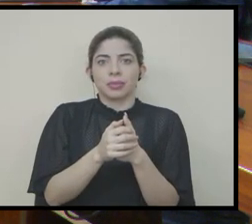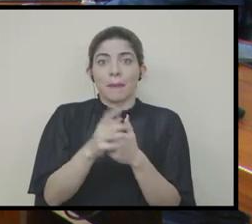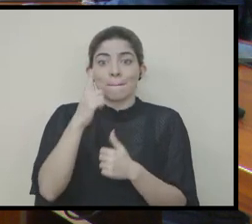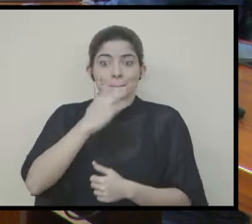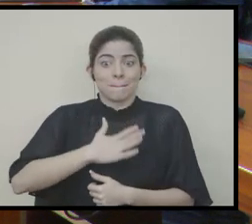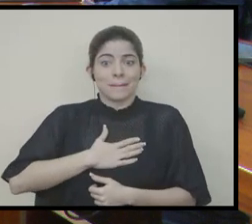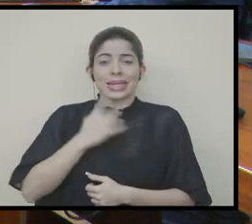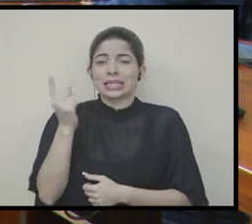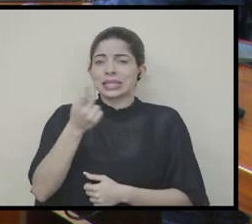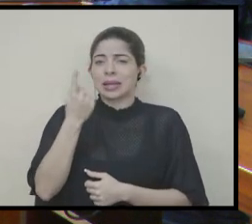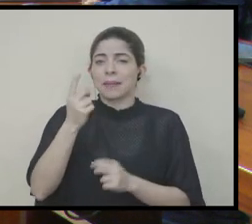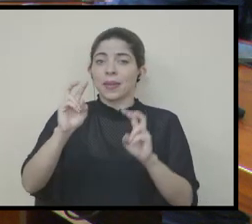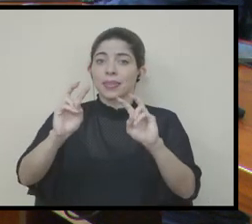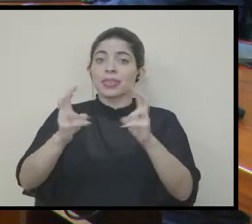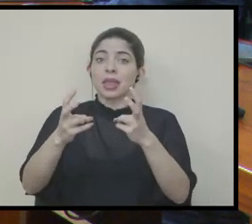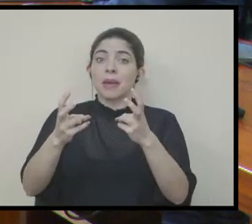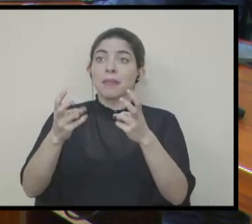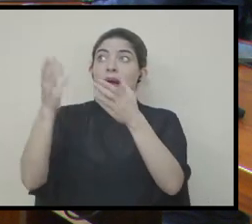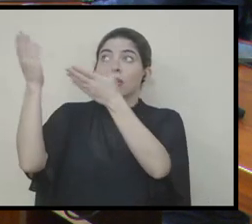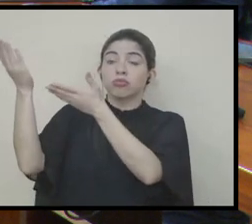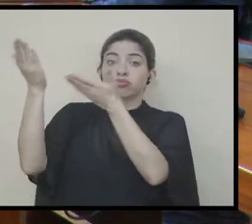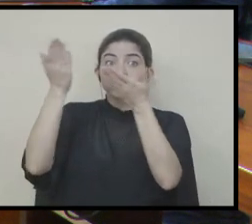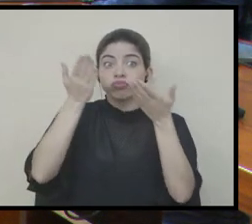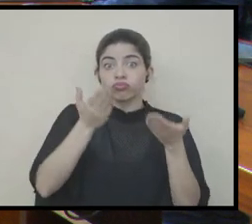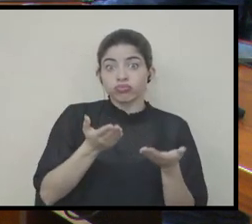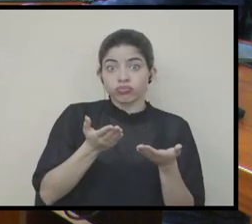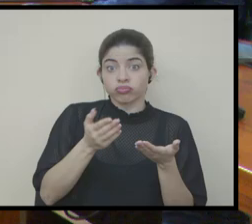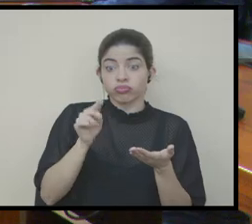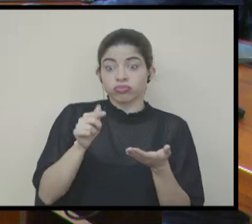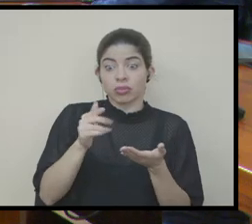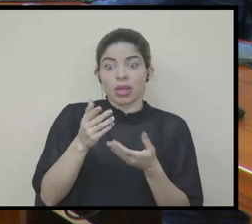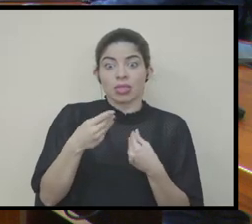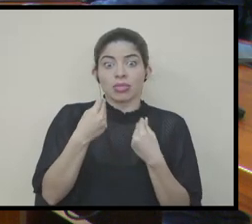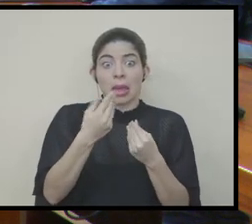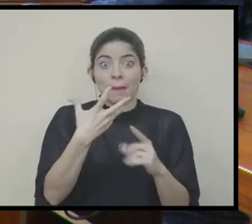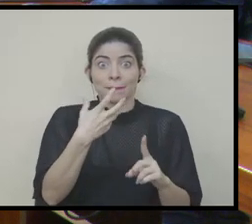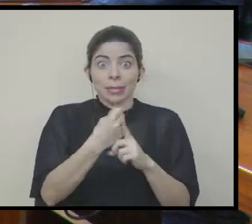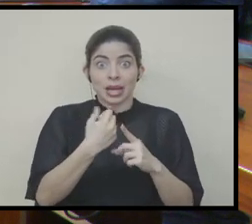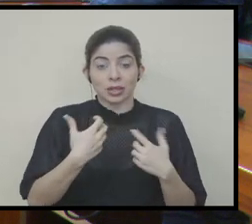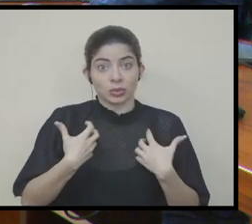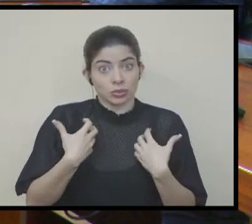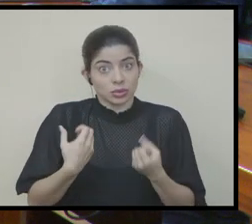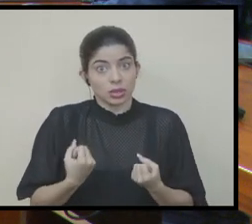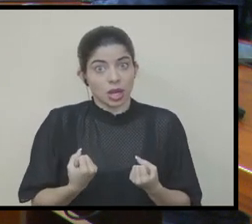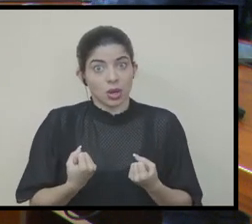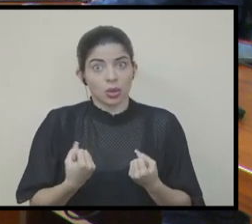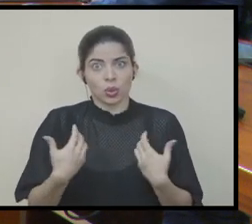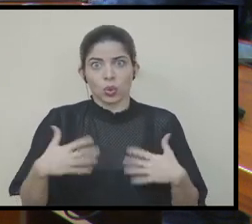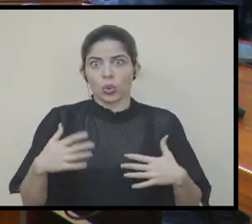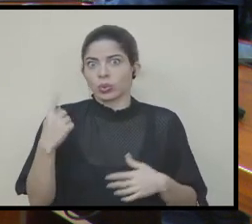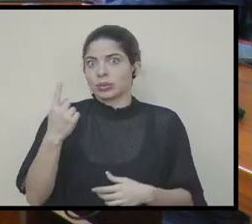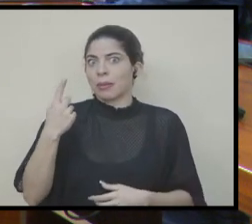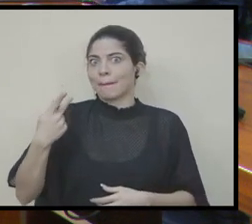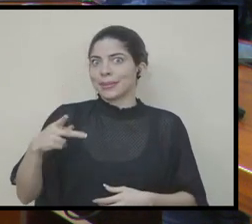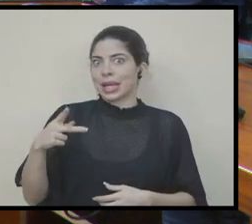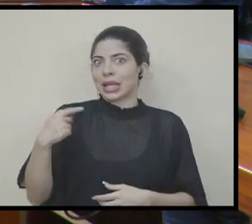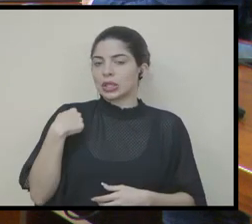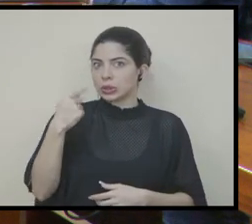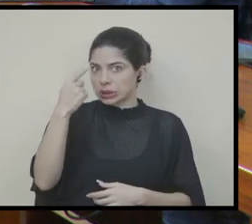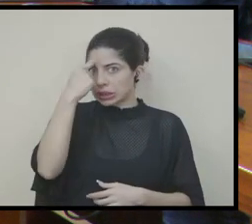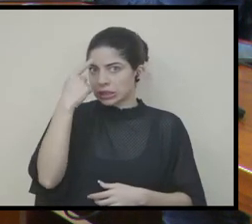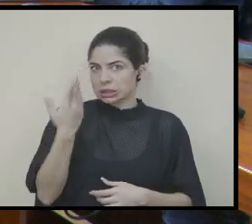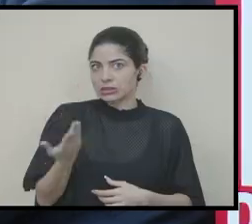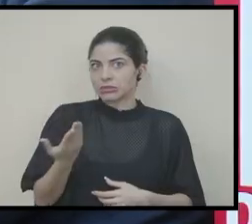Para mí siempre el tema de traer algo que impacte la salud ha sido peligroso, ¿verdad?